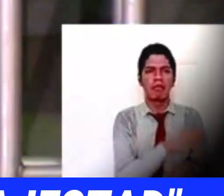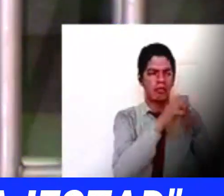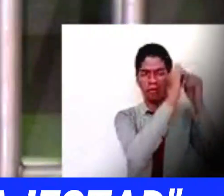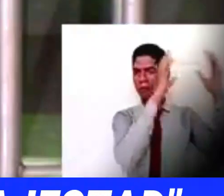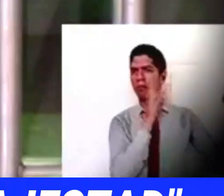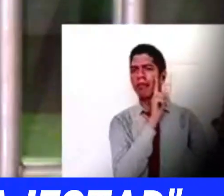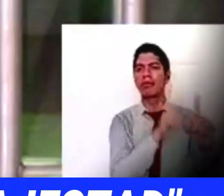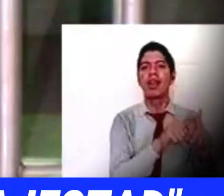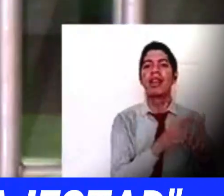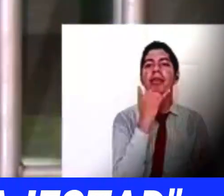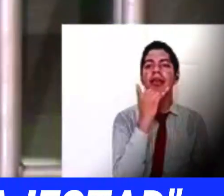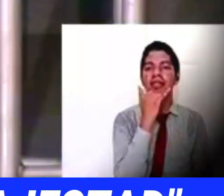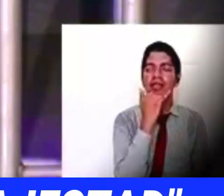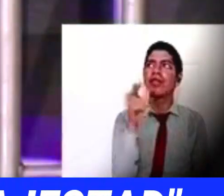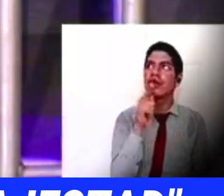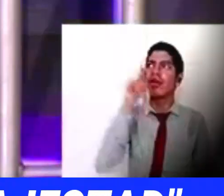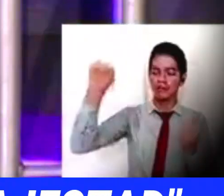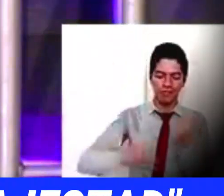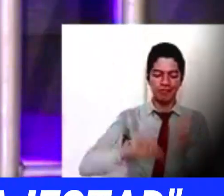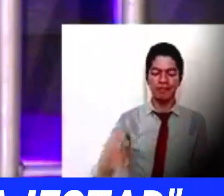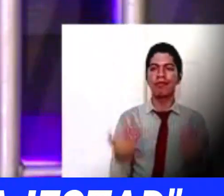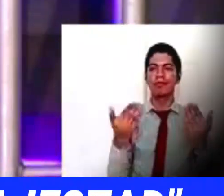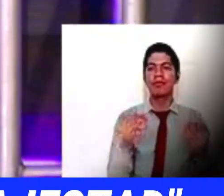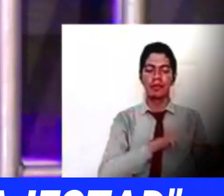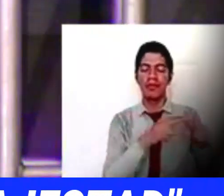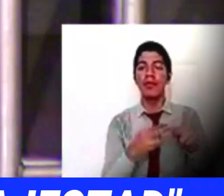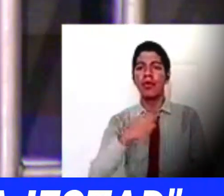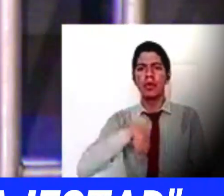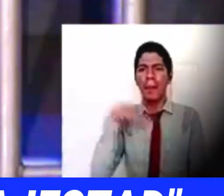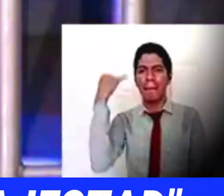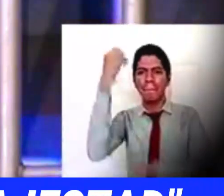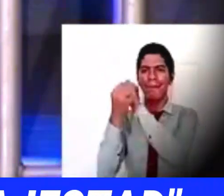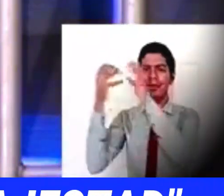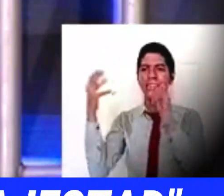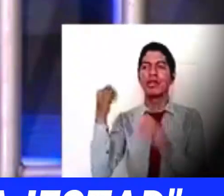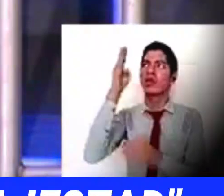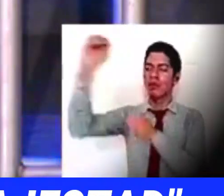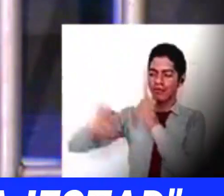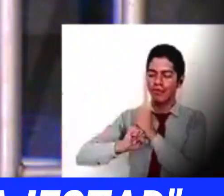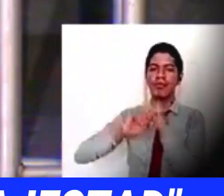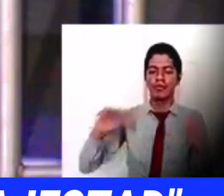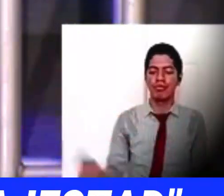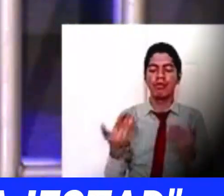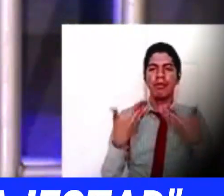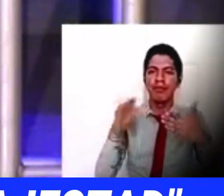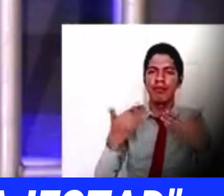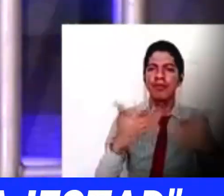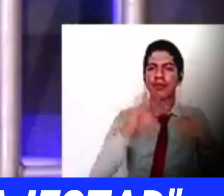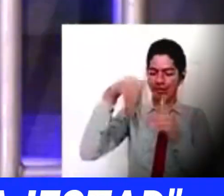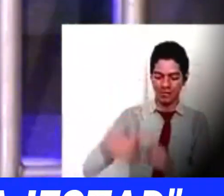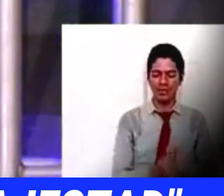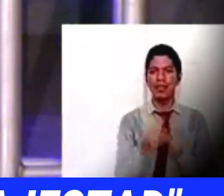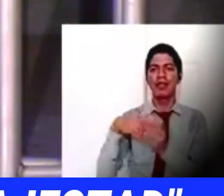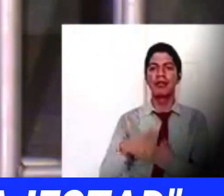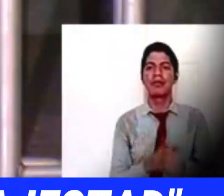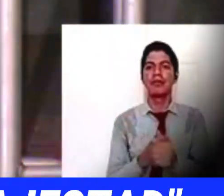Dios. Dios te va a abrir puertas, Dios va a estar contigo, el Señor te va a guiar, el Señor te va a direccionar. Yo sé que hay